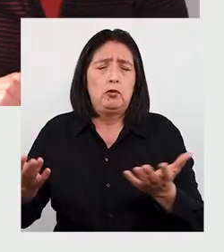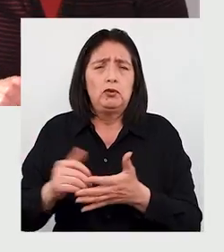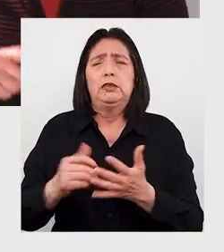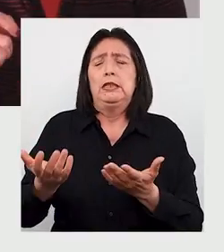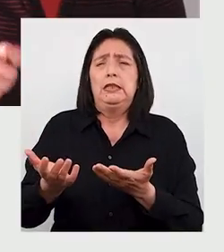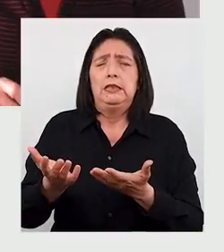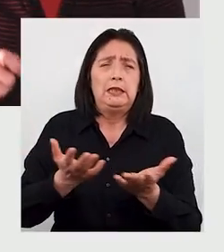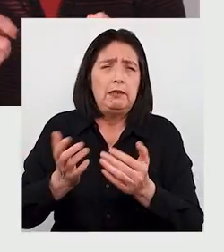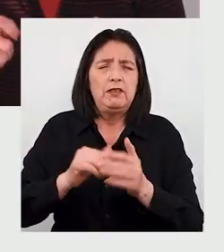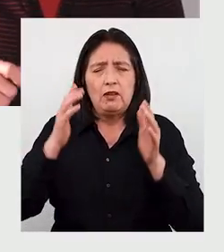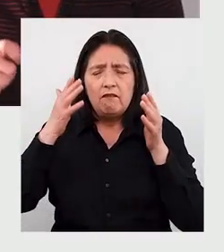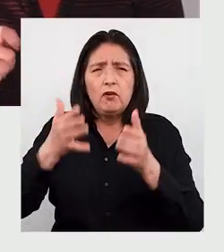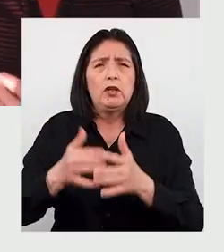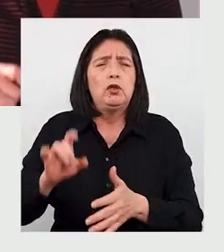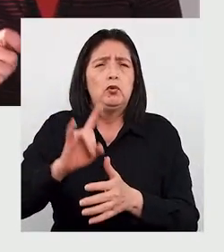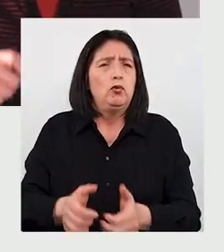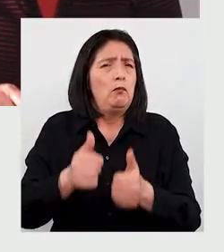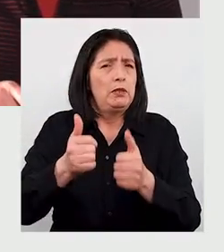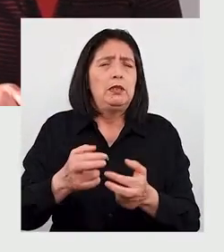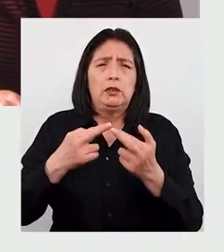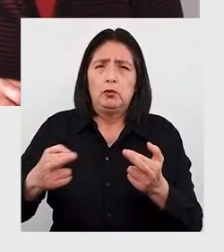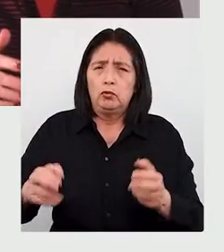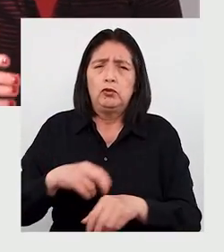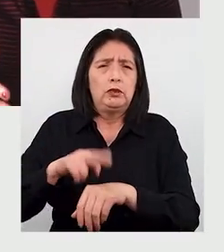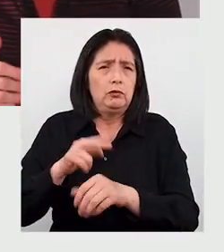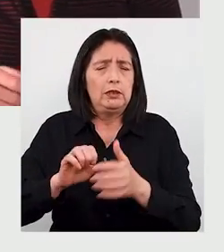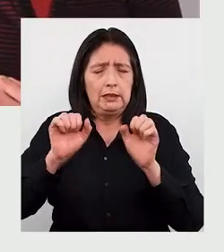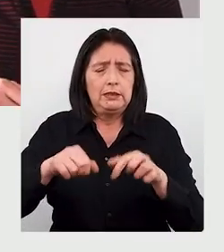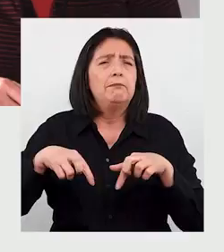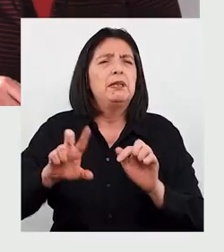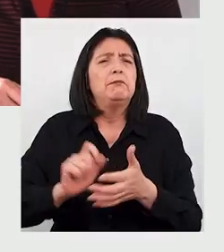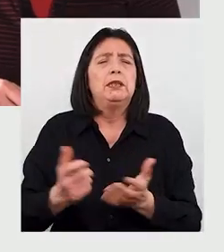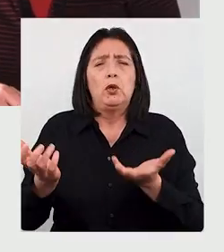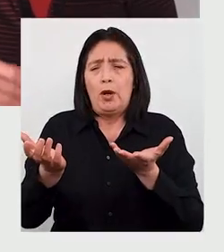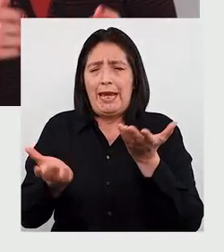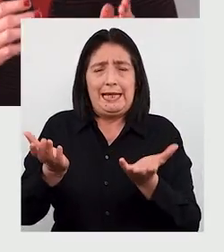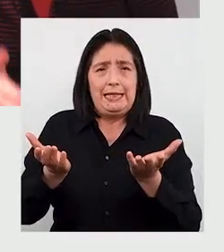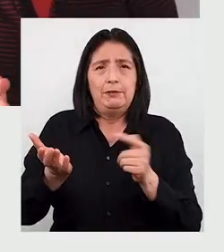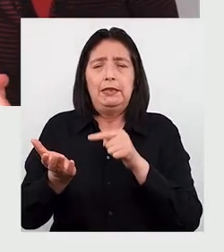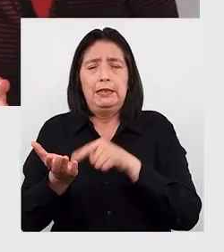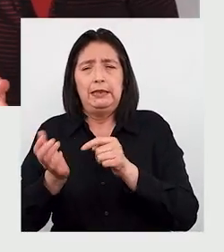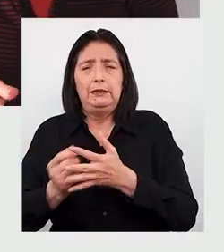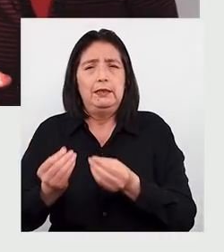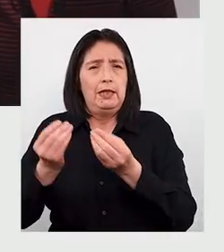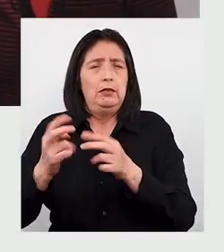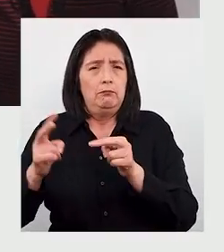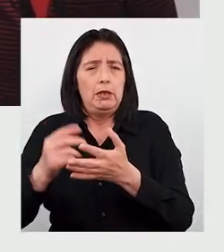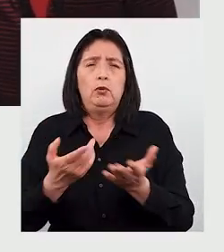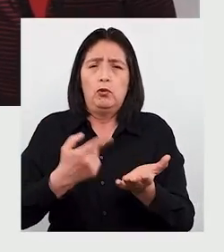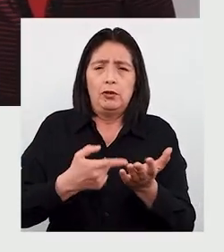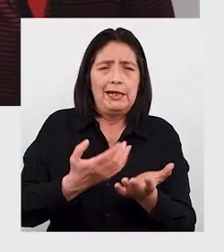y servicios enfocado en el uso eficiente de recursos, que permita lograr un equilibrio entre la creación de valor,